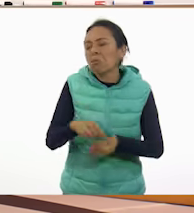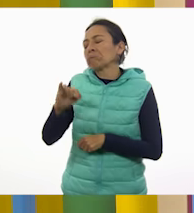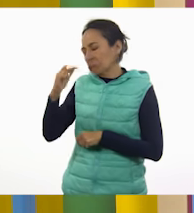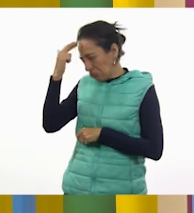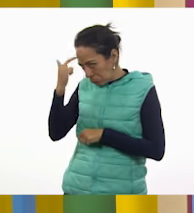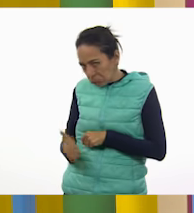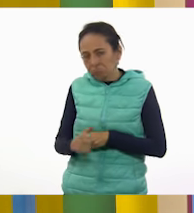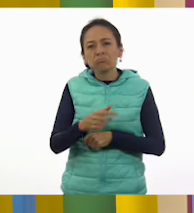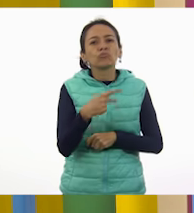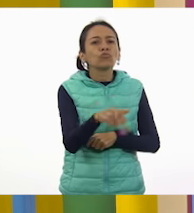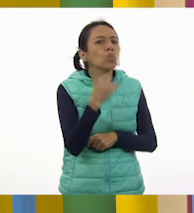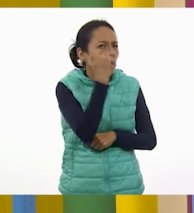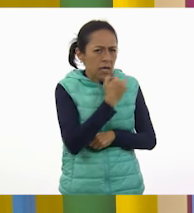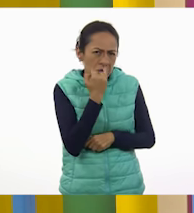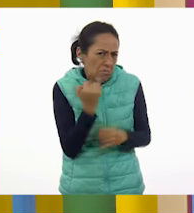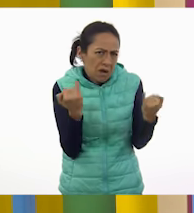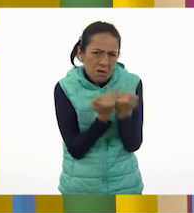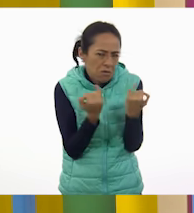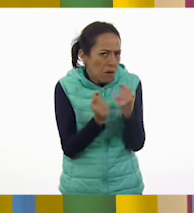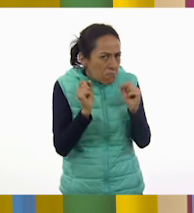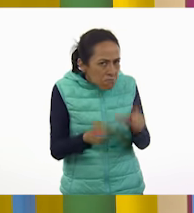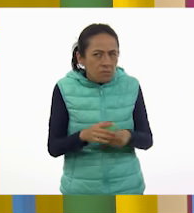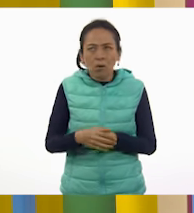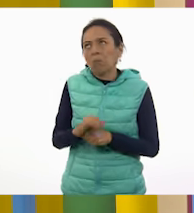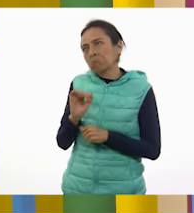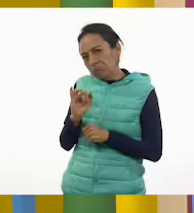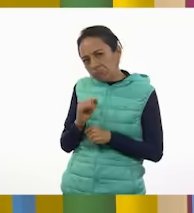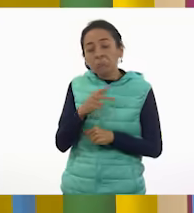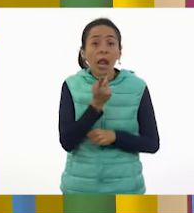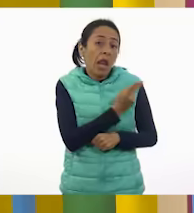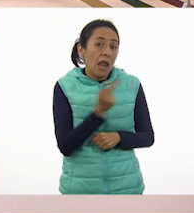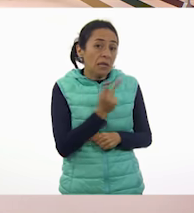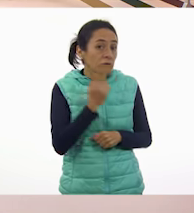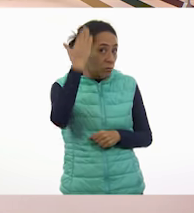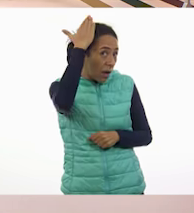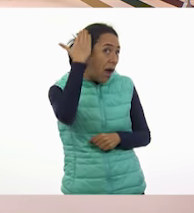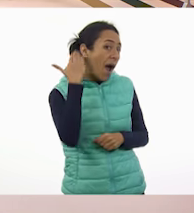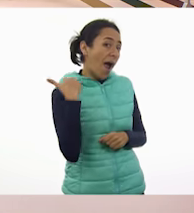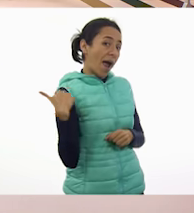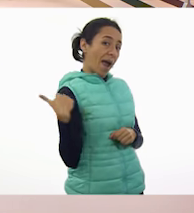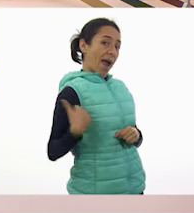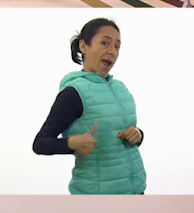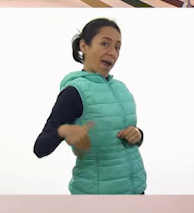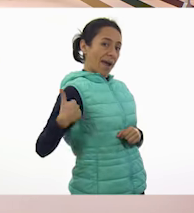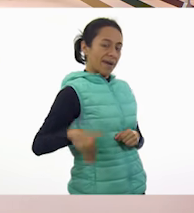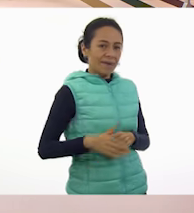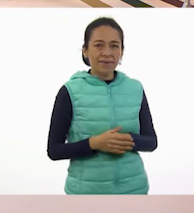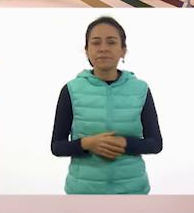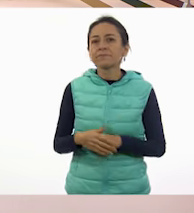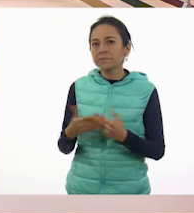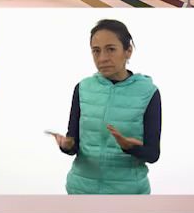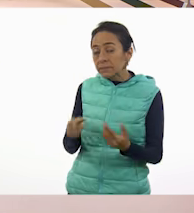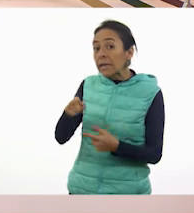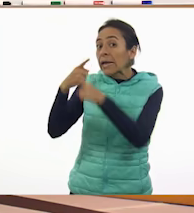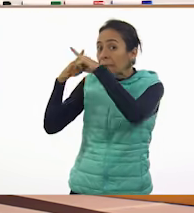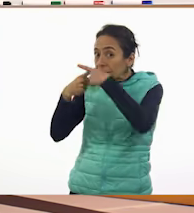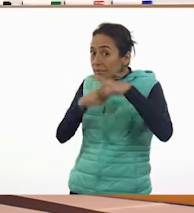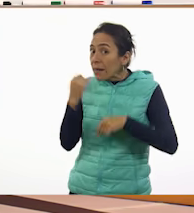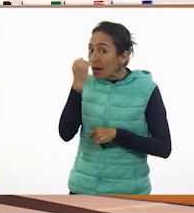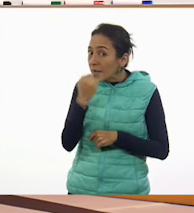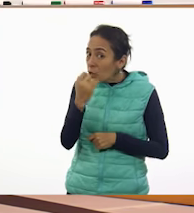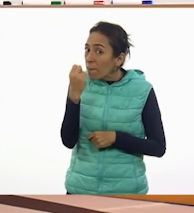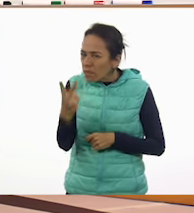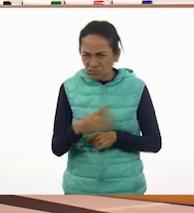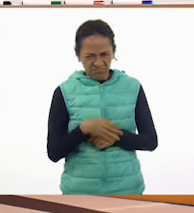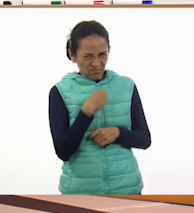tienen el cabello largo. Bueno, Cristina de hecho habla dos idiomas. ¿Dos idiomas? Pues sí, porque habla español y